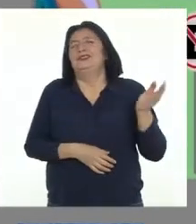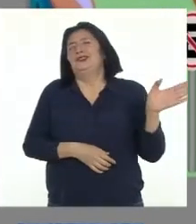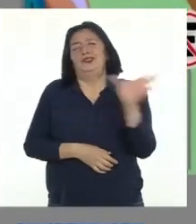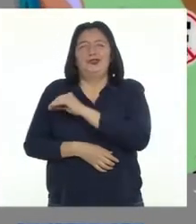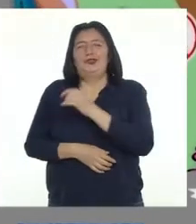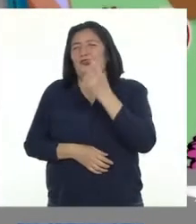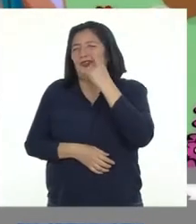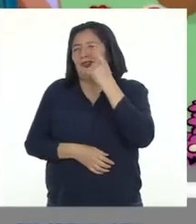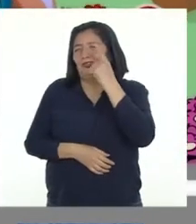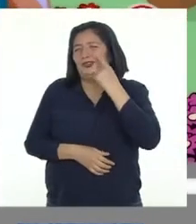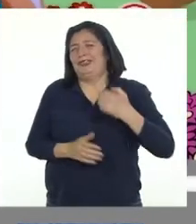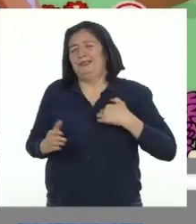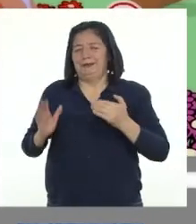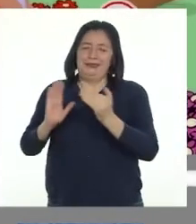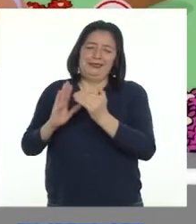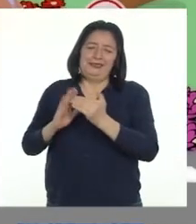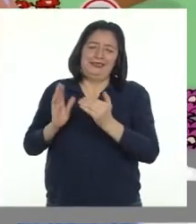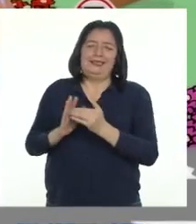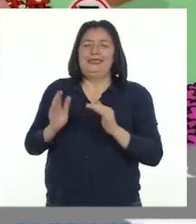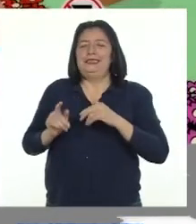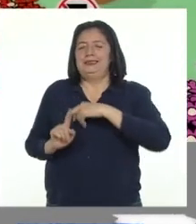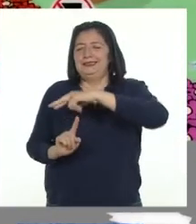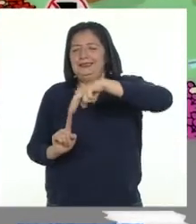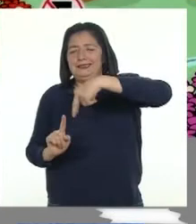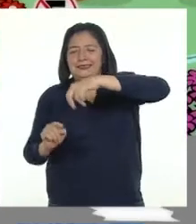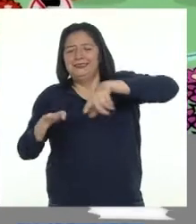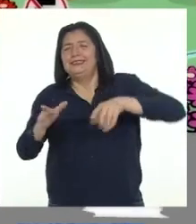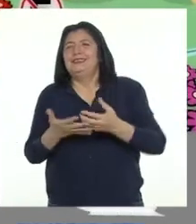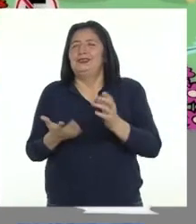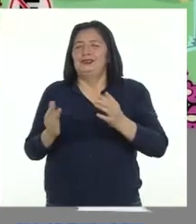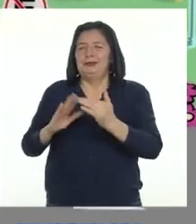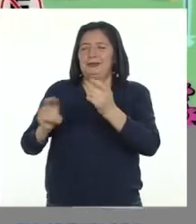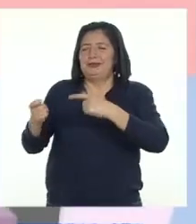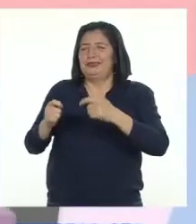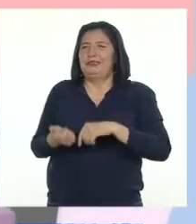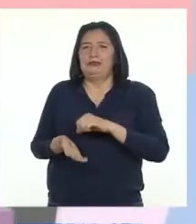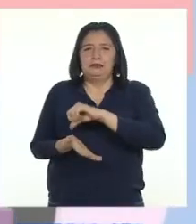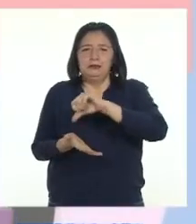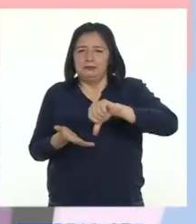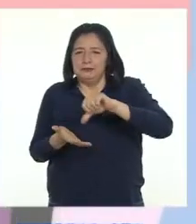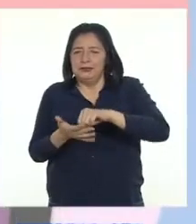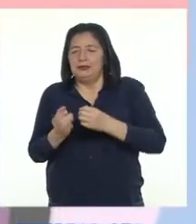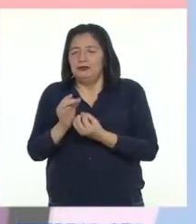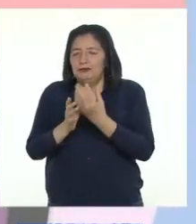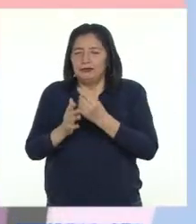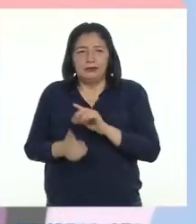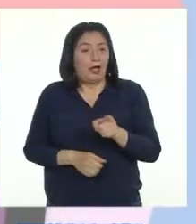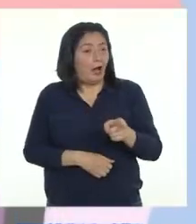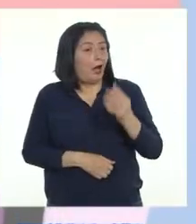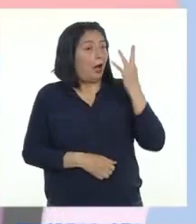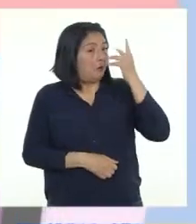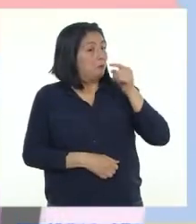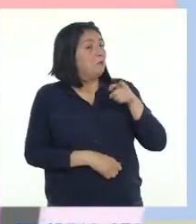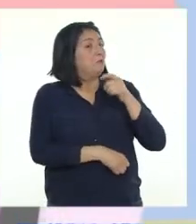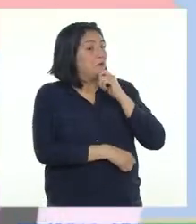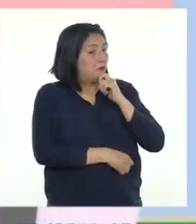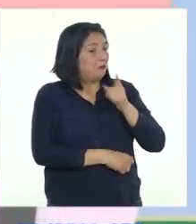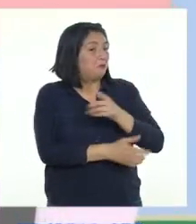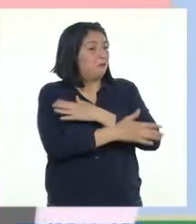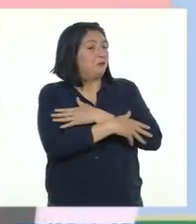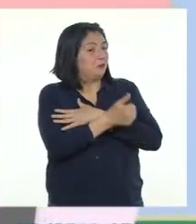mi barrio con su bodega y su parque lleno de flores. Muy bonito, Romina. Por tu creatividad